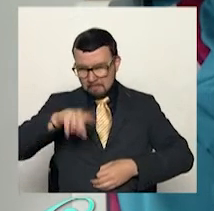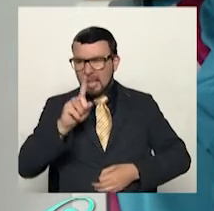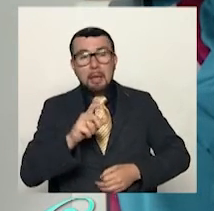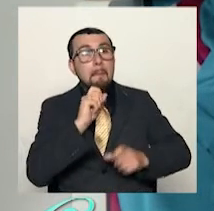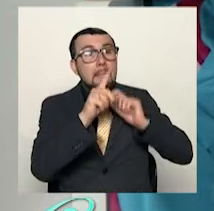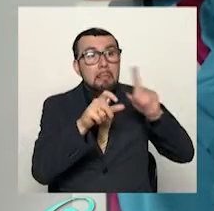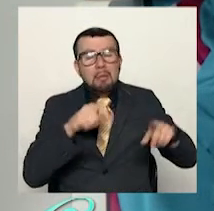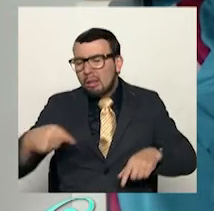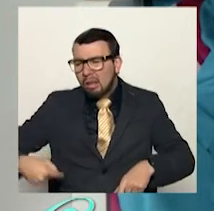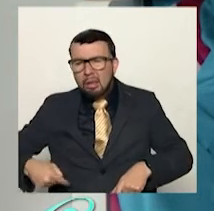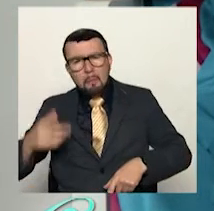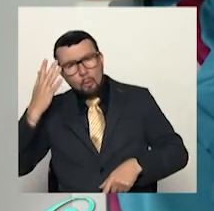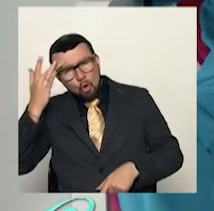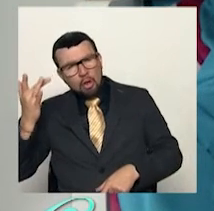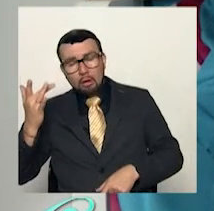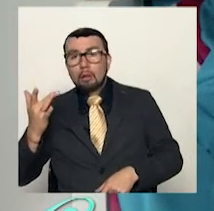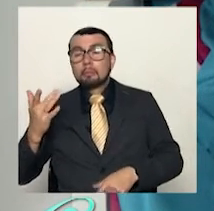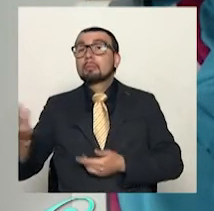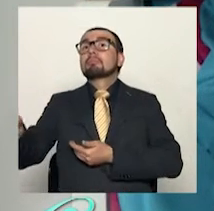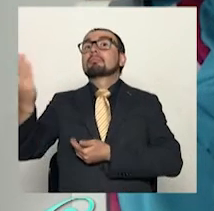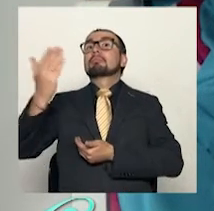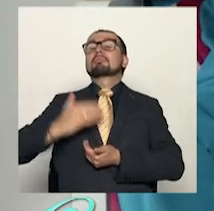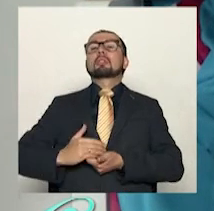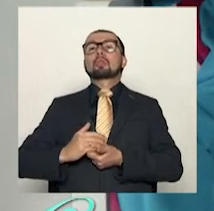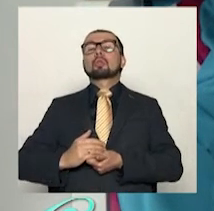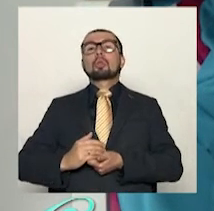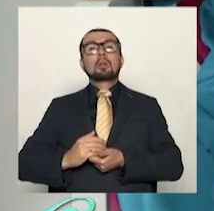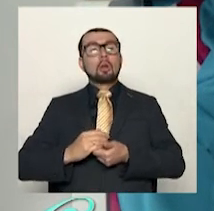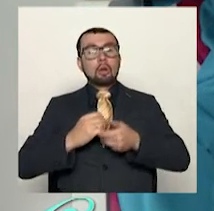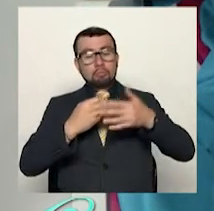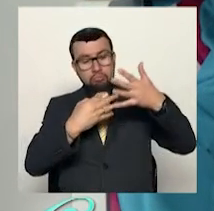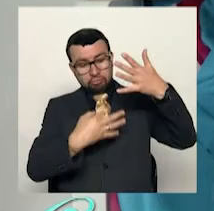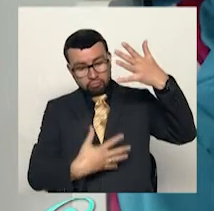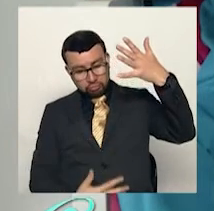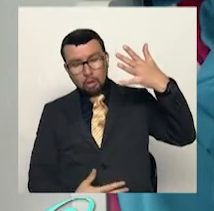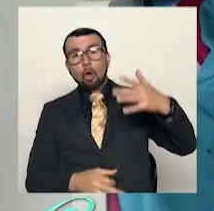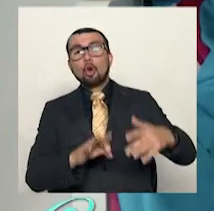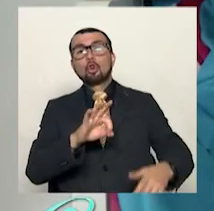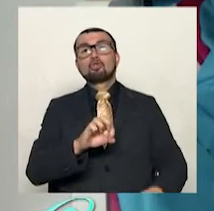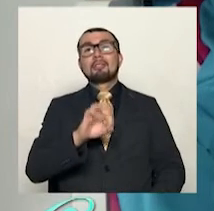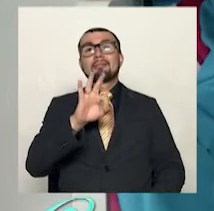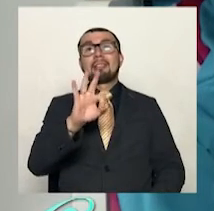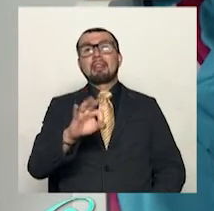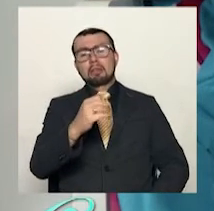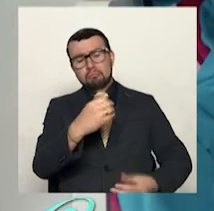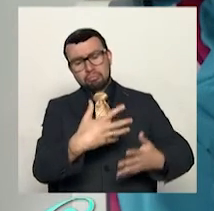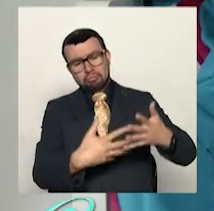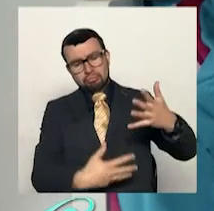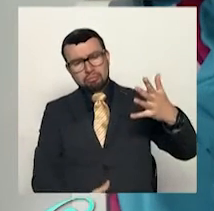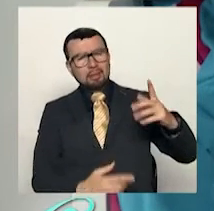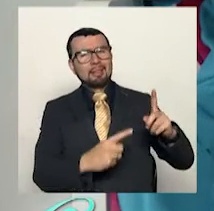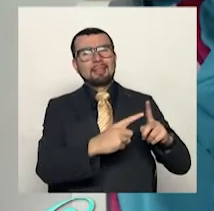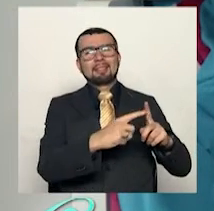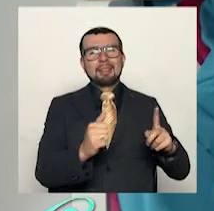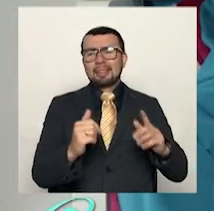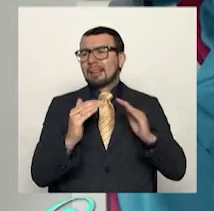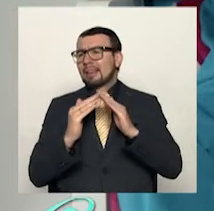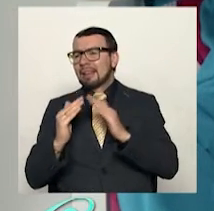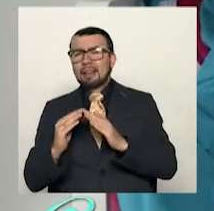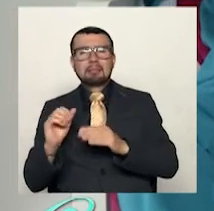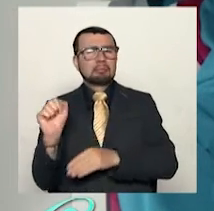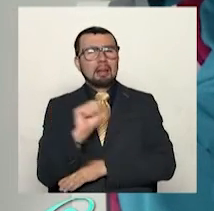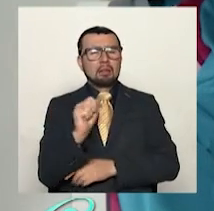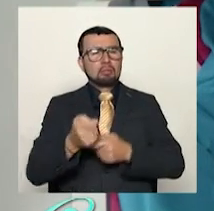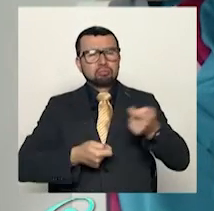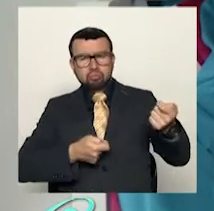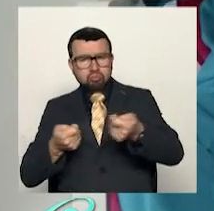dice la gente. Y en 8 días llega con 83 fórmulas diferentes de la tía, del vecino, del que le lava el carro, del amigo,